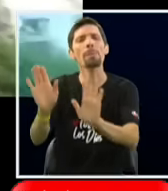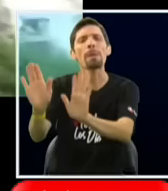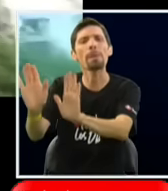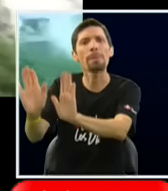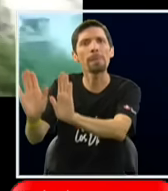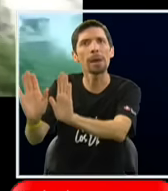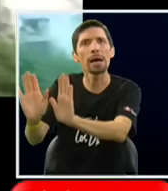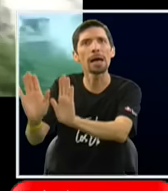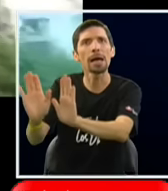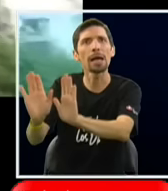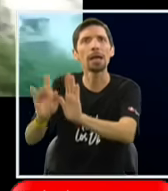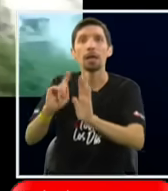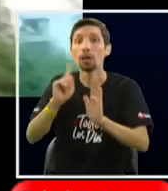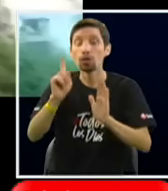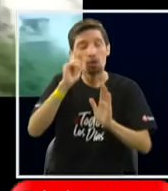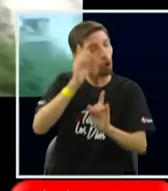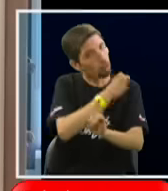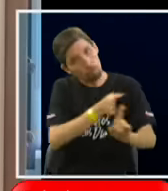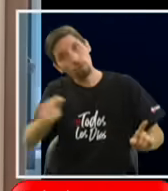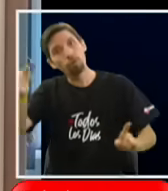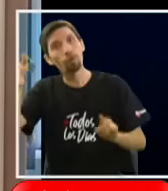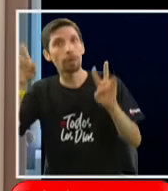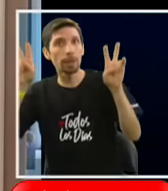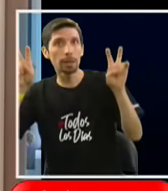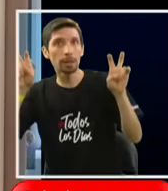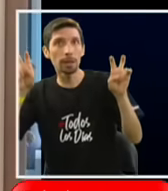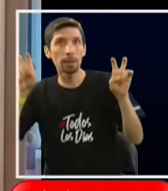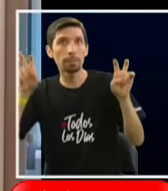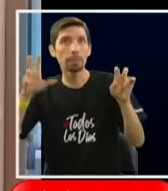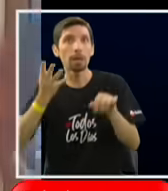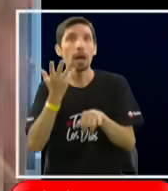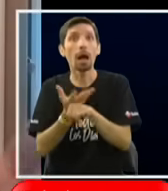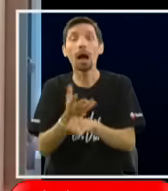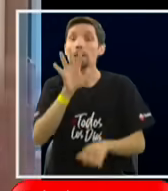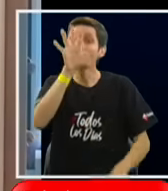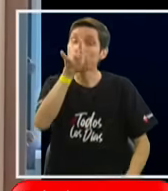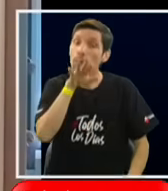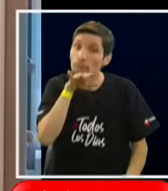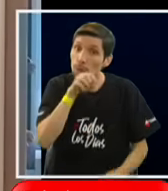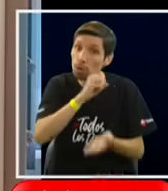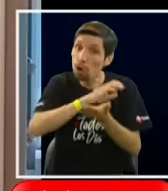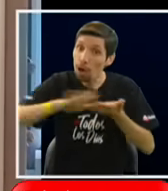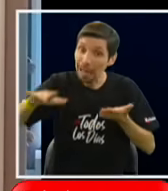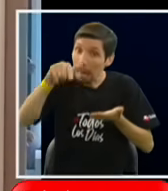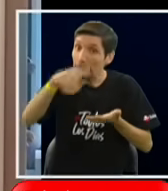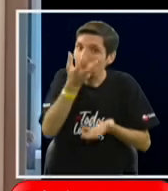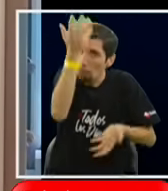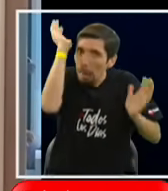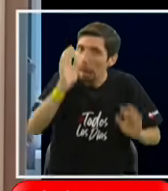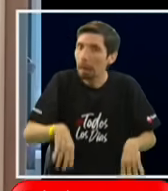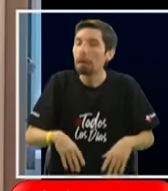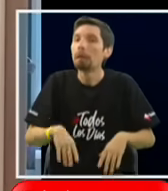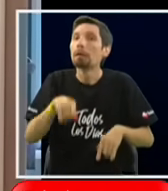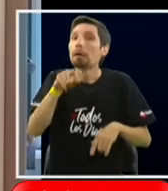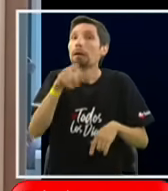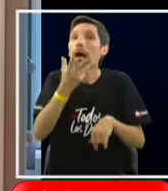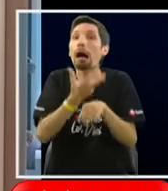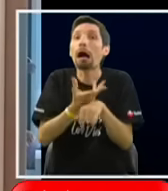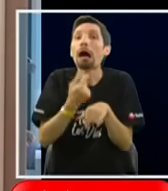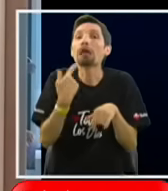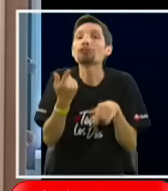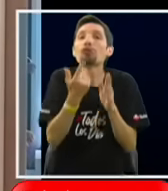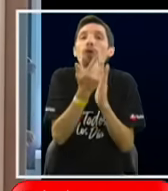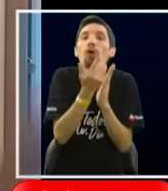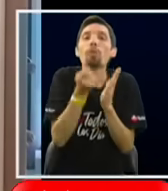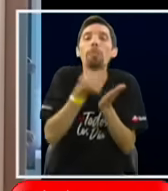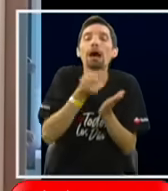stop. No nos desviemos del tema. Tenemos solo 5 minutos gratis en esta weá. Porque tengo el plan